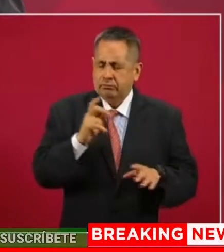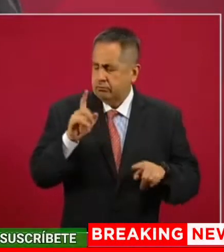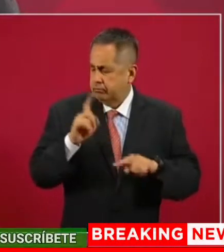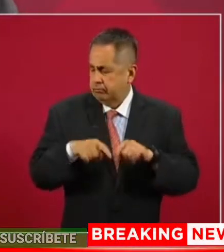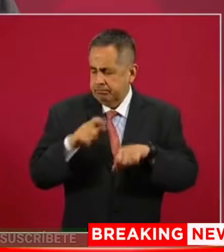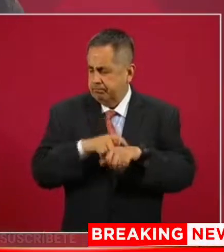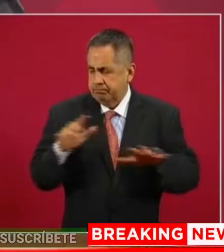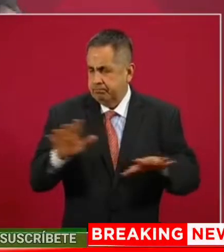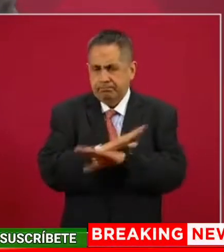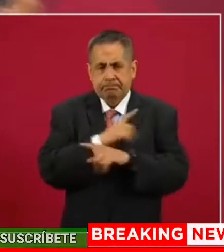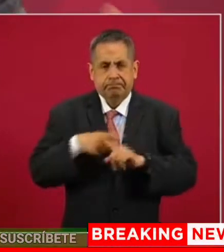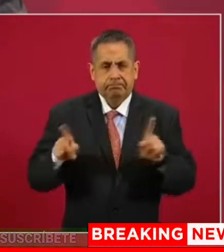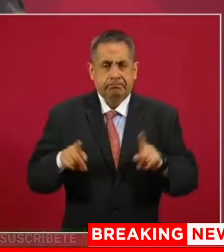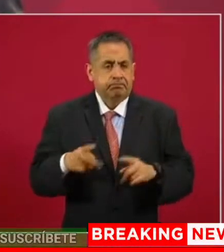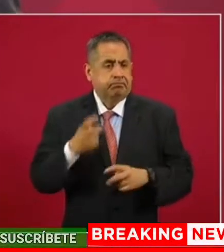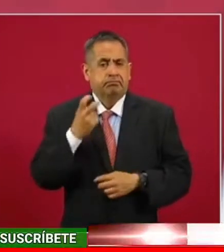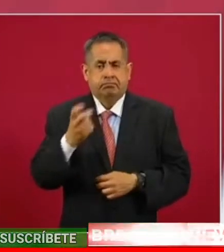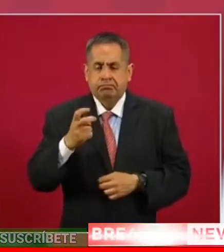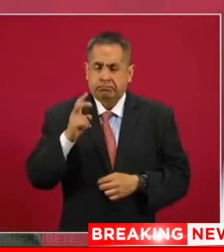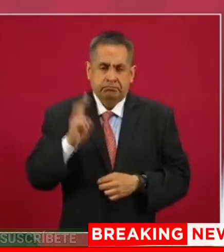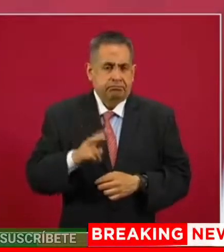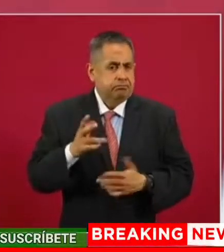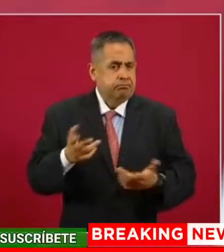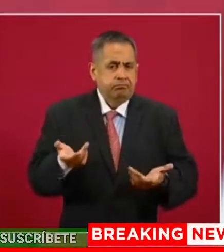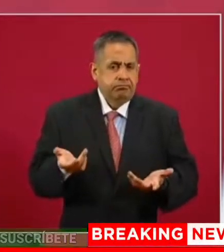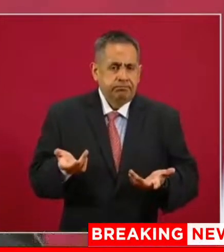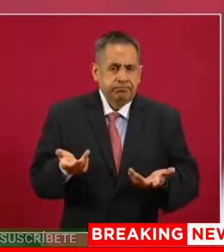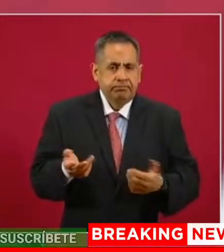entonces se dice